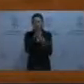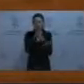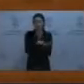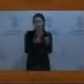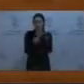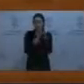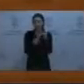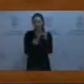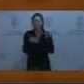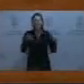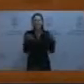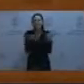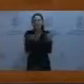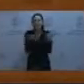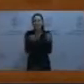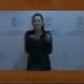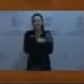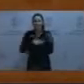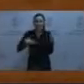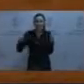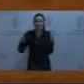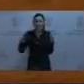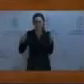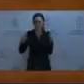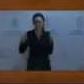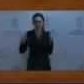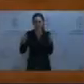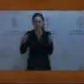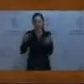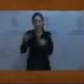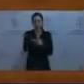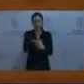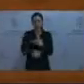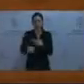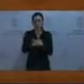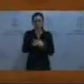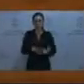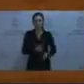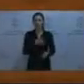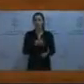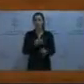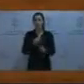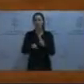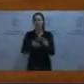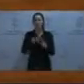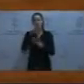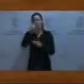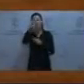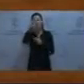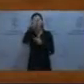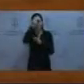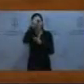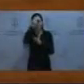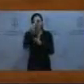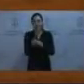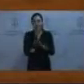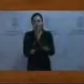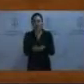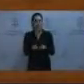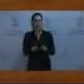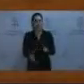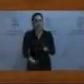qué es lo que pretenden hacer ustedes con la ciudad de vacaciones de Perlora y cómo piensan ponerla en valor,